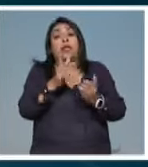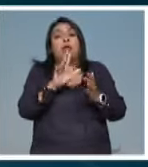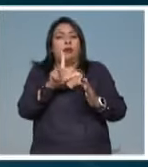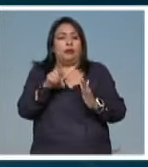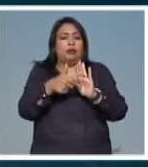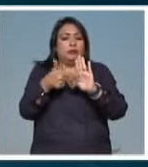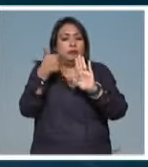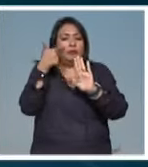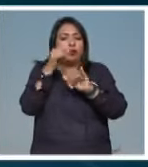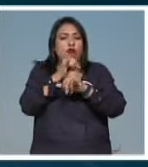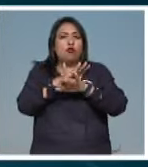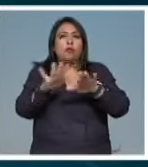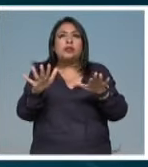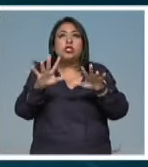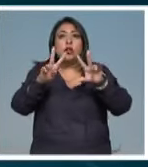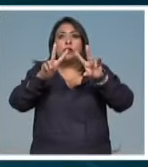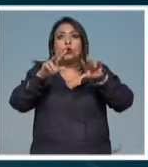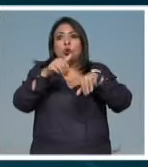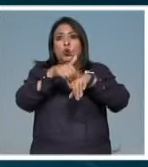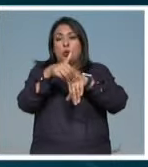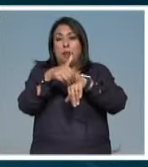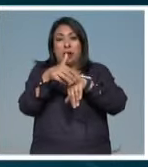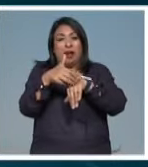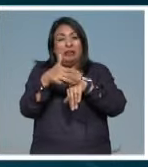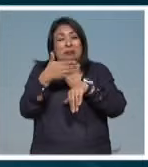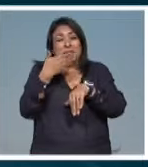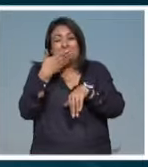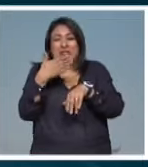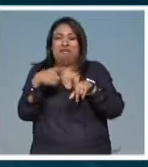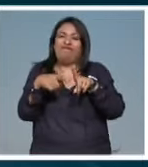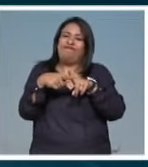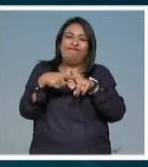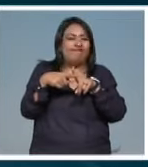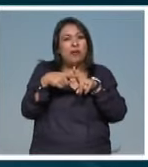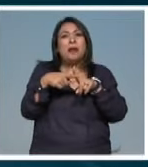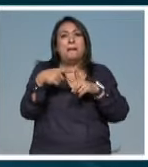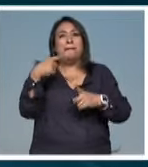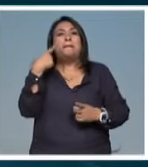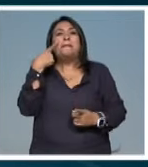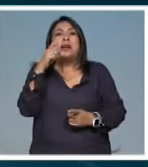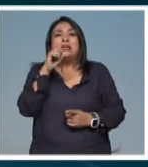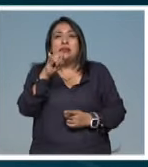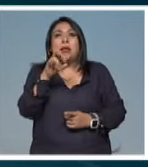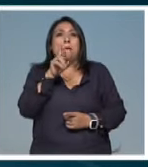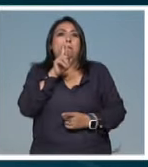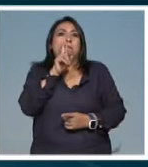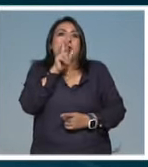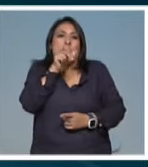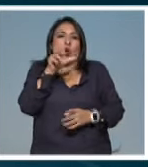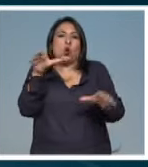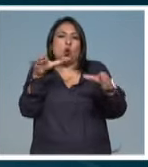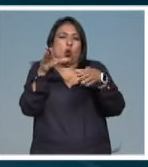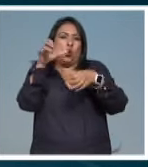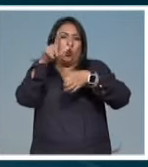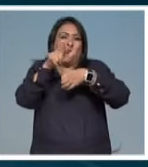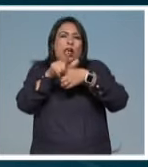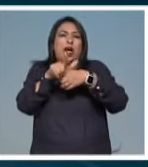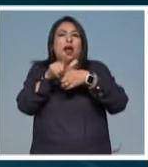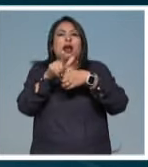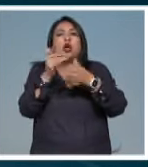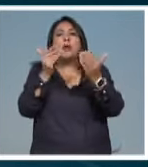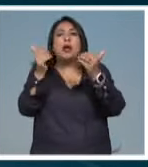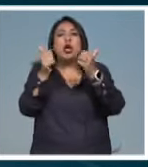van a ver ustedes en la siguiente nota. Las cifras no son alentadoras precisamente, pero sí podemos ver una mejoría en el sector cultura con